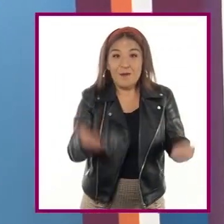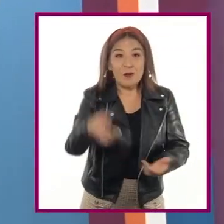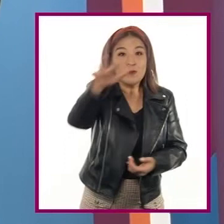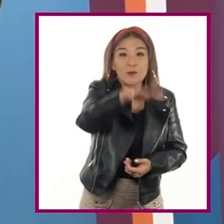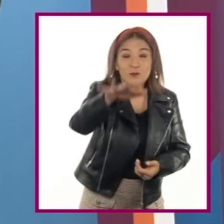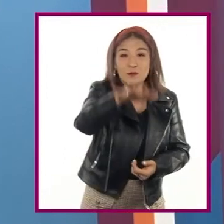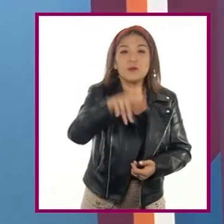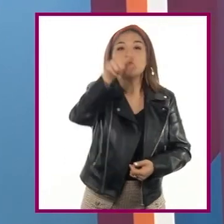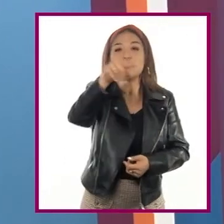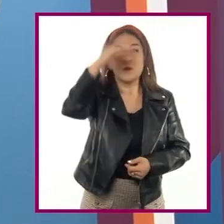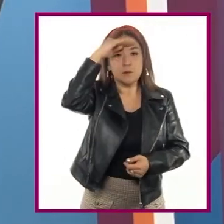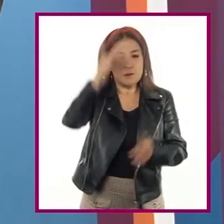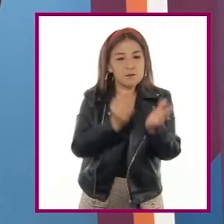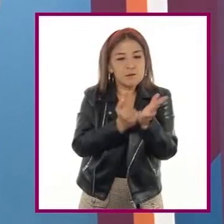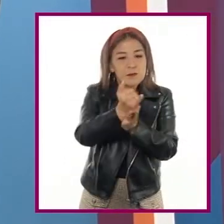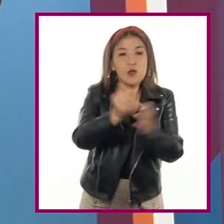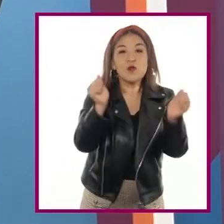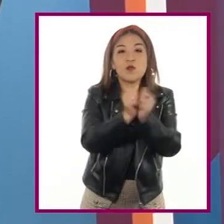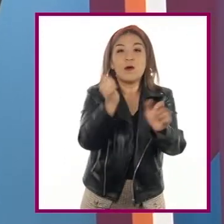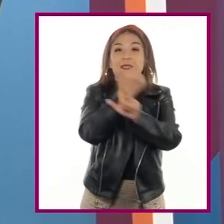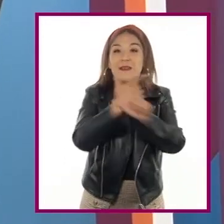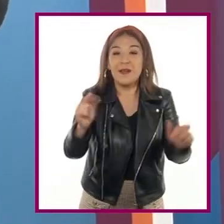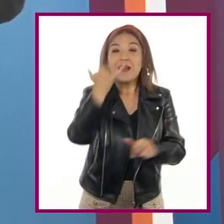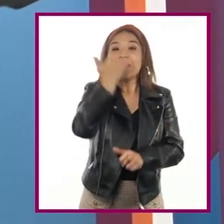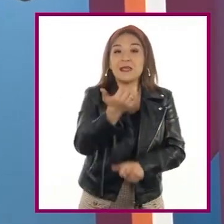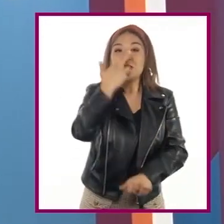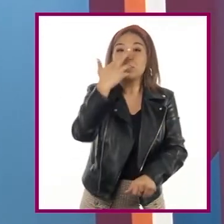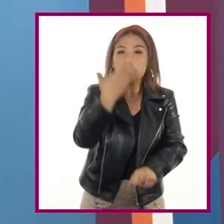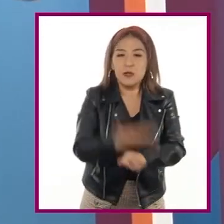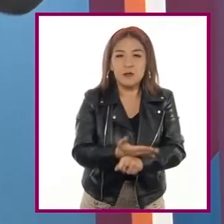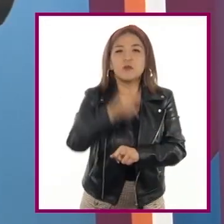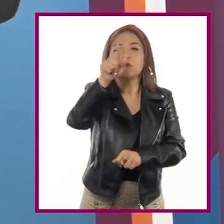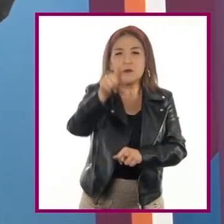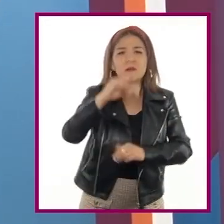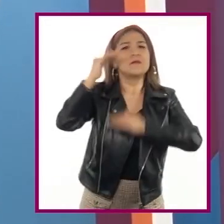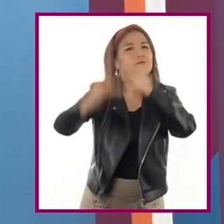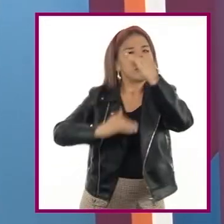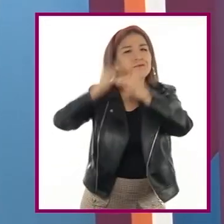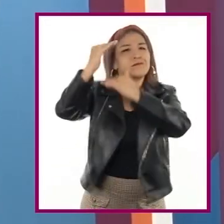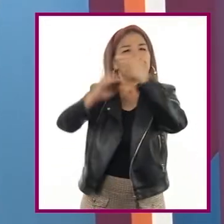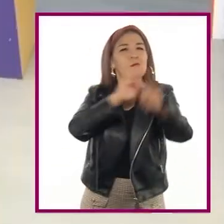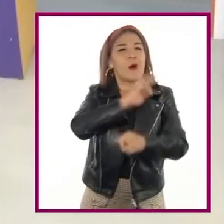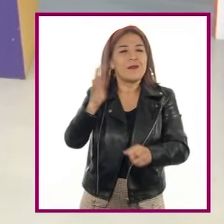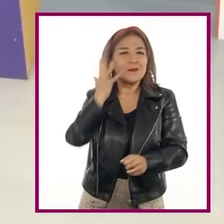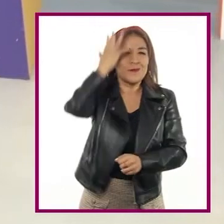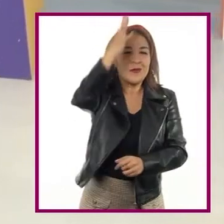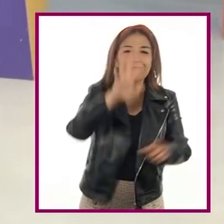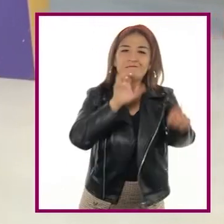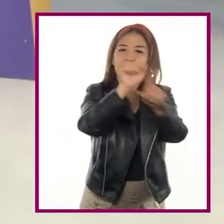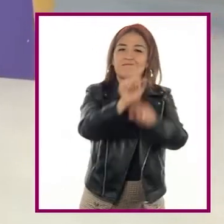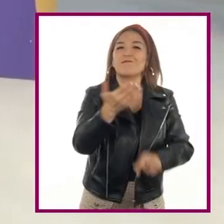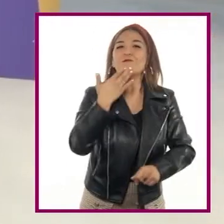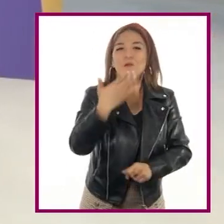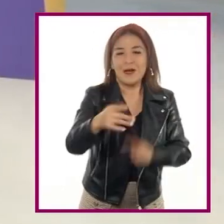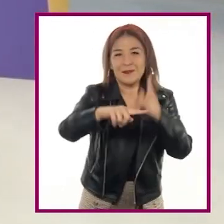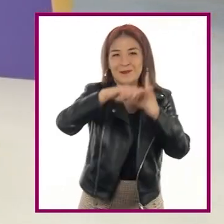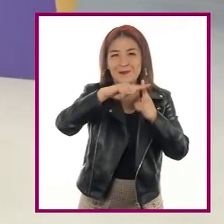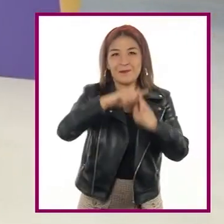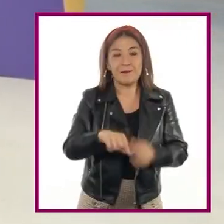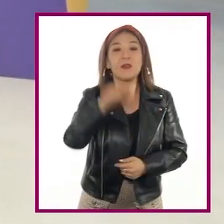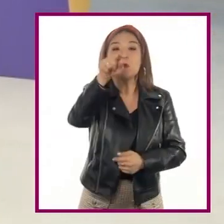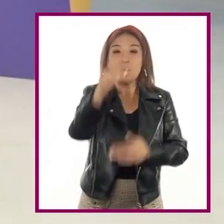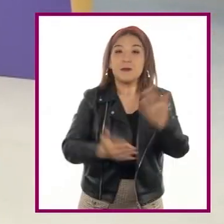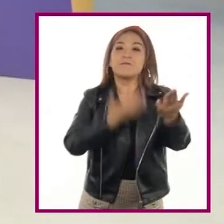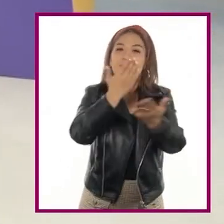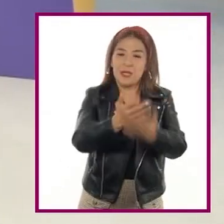tomar las decisiones con libertad y responsabilidad, cosecharán grandes frutos en el futuro. Por lo que les pido,